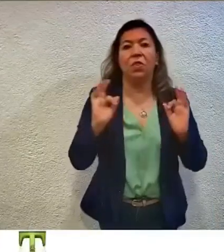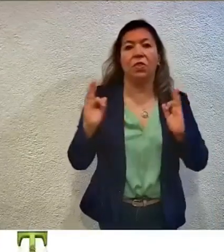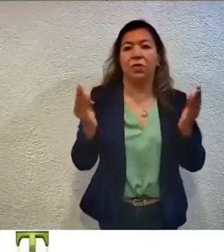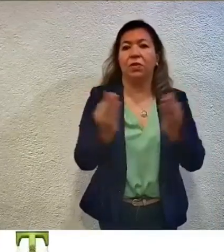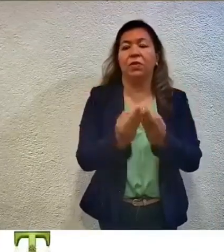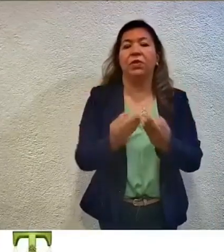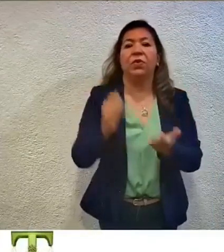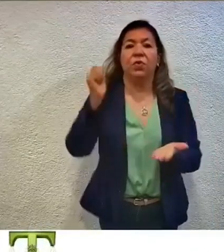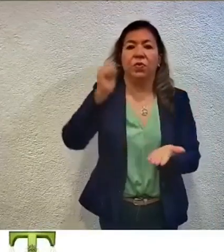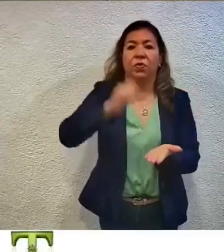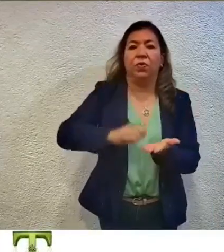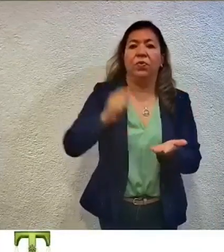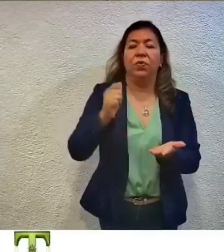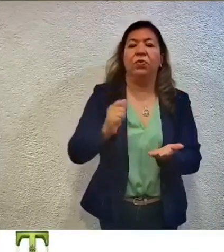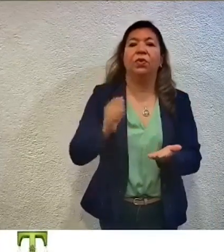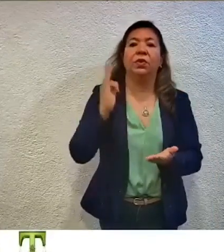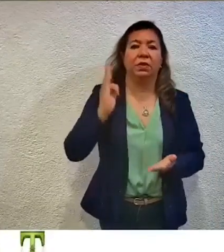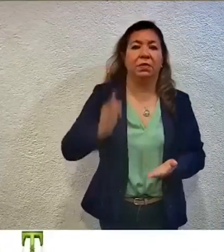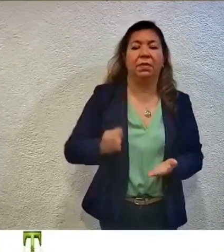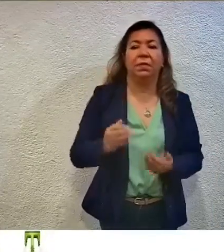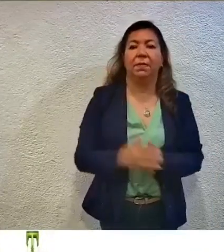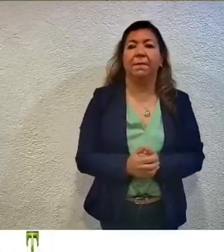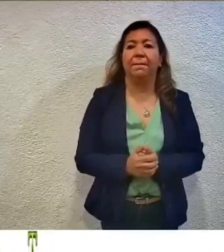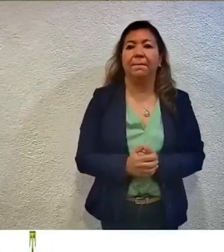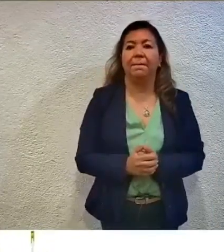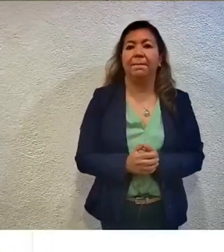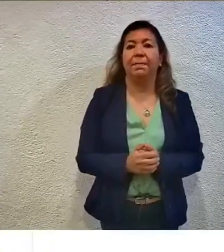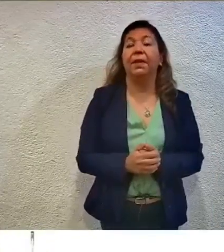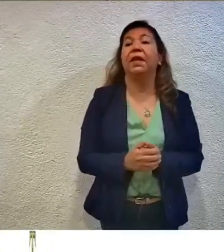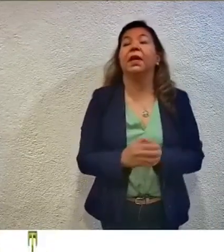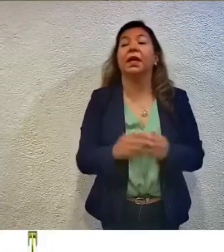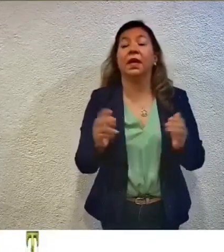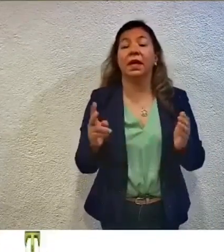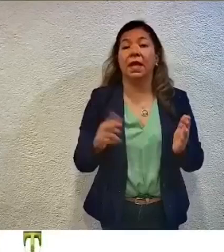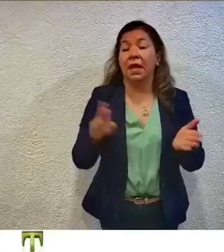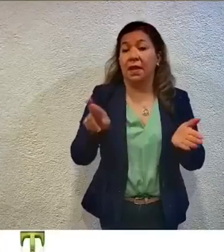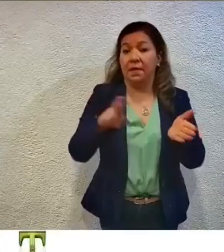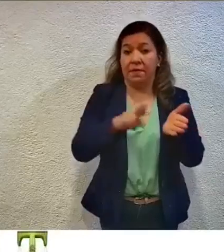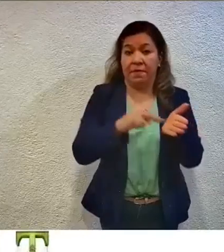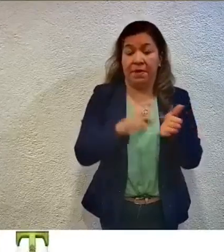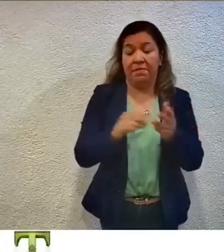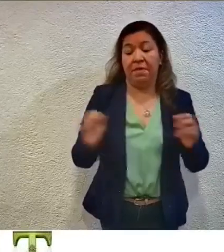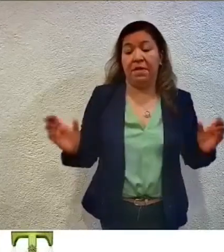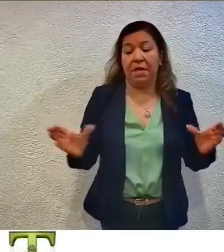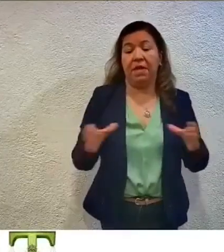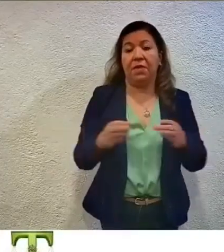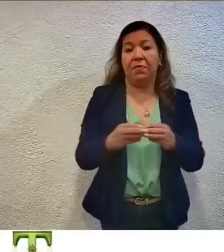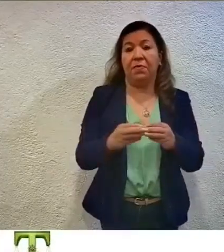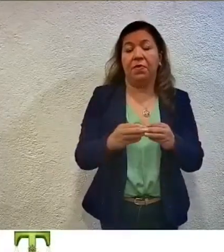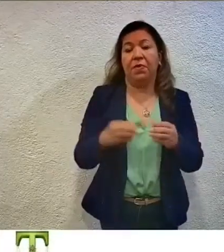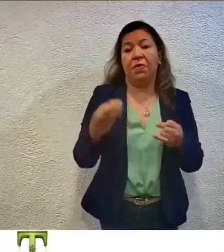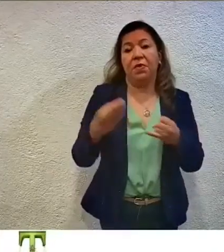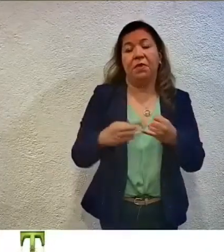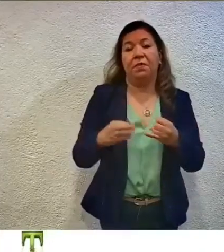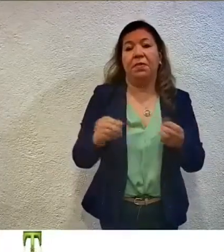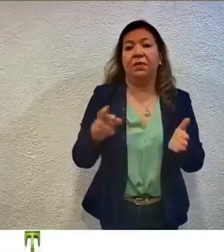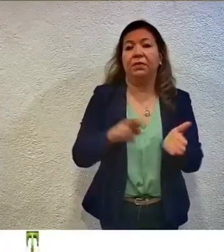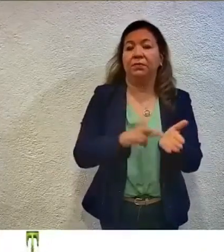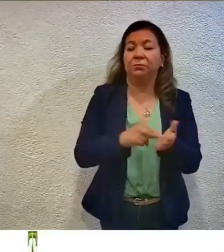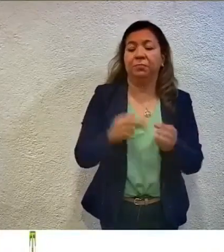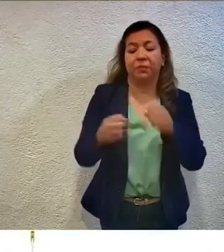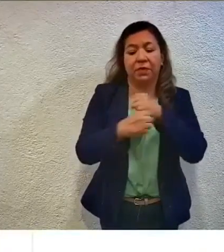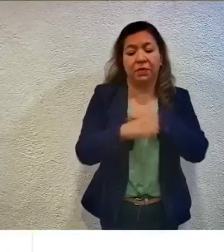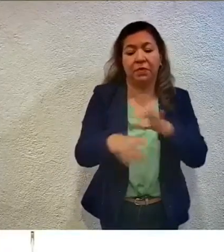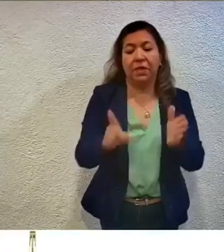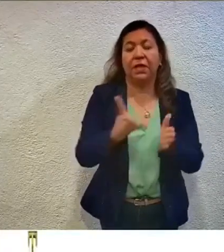de votos. Gracias, secretaria. Sírvase recabar las firmas a la conclusión de esta sesión y, en consecuencia, notificarla como en